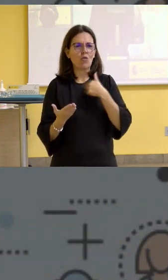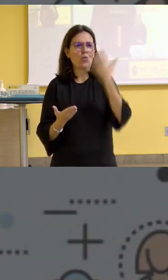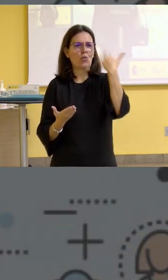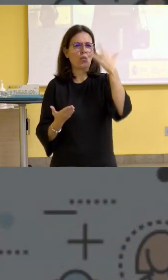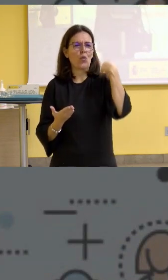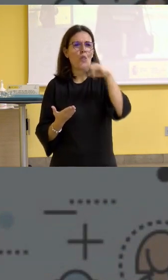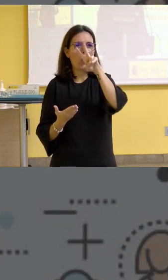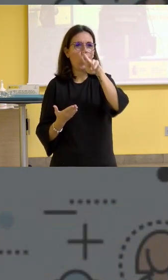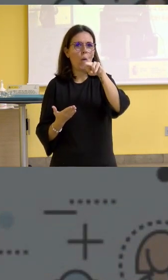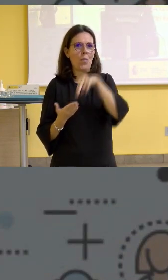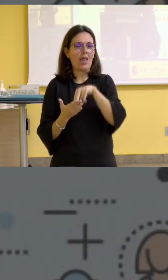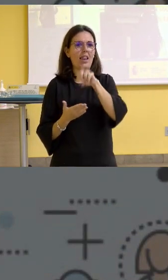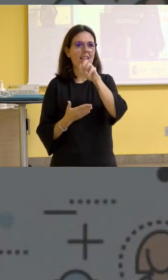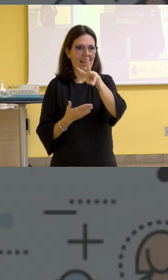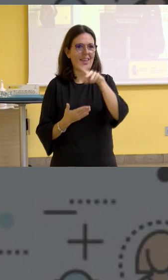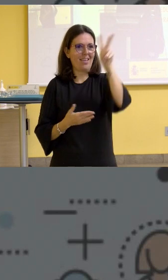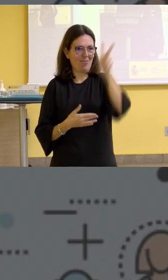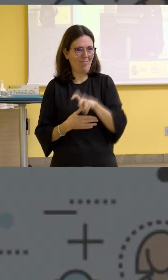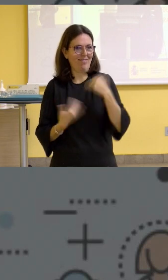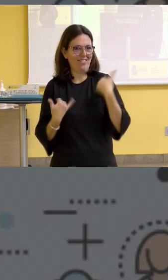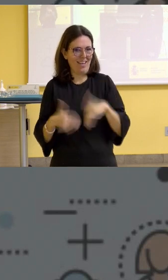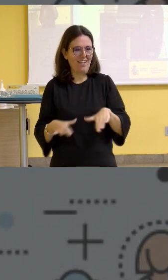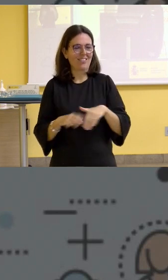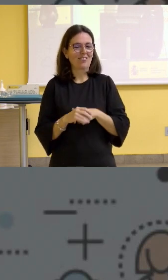aquí, 2013,